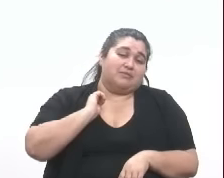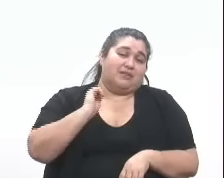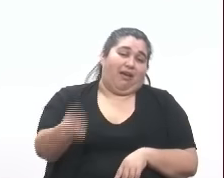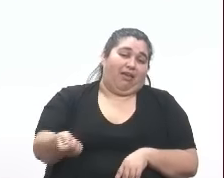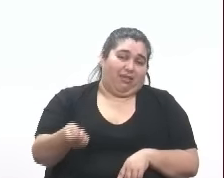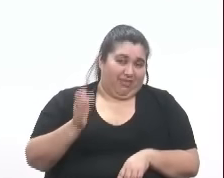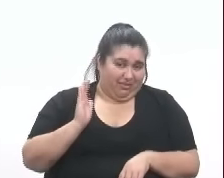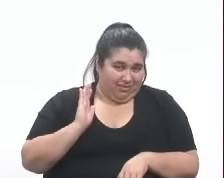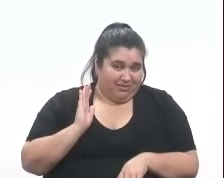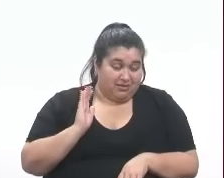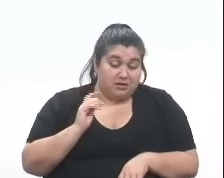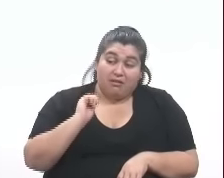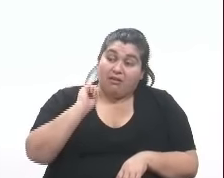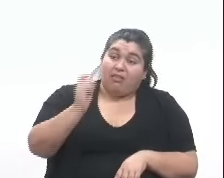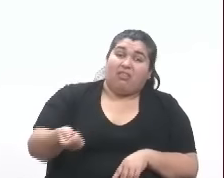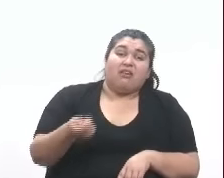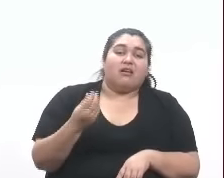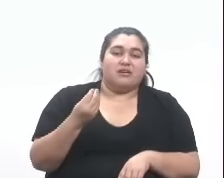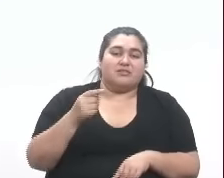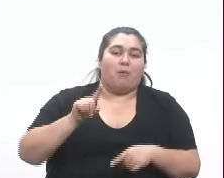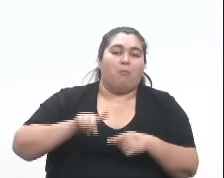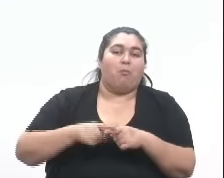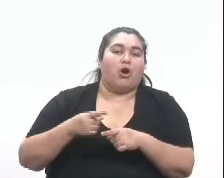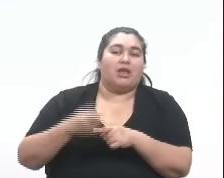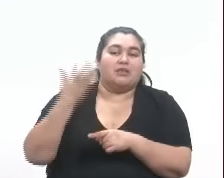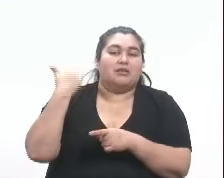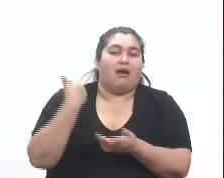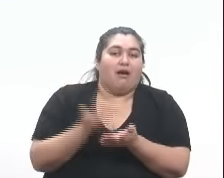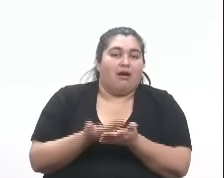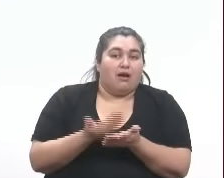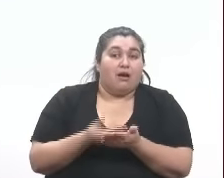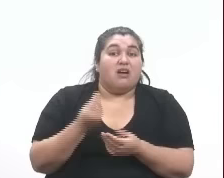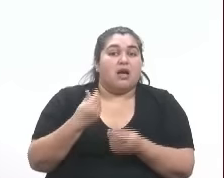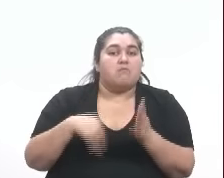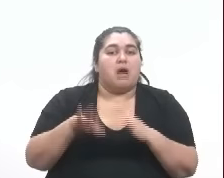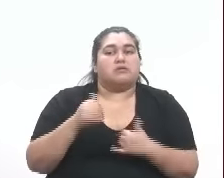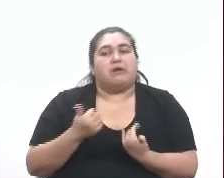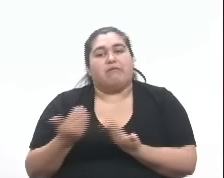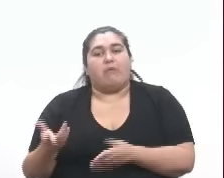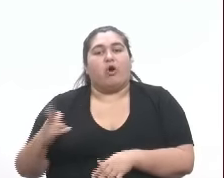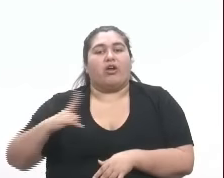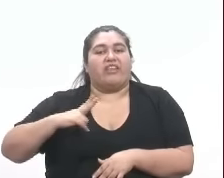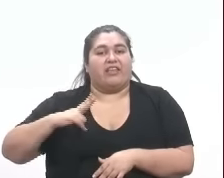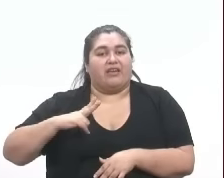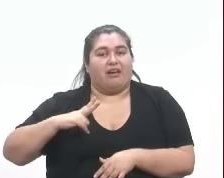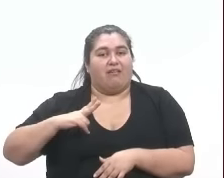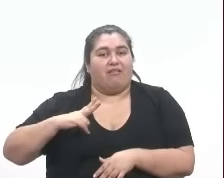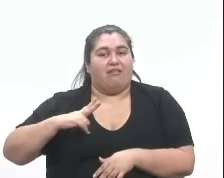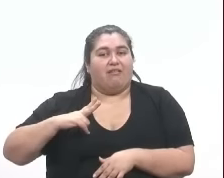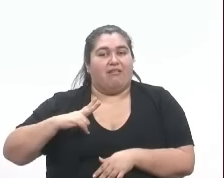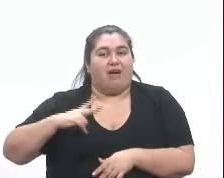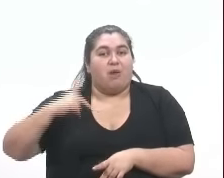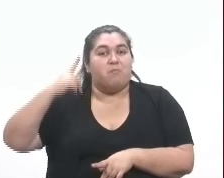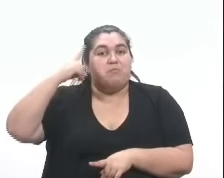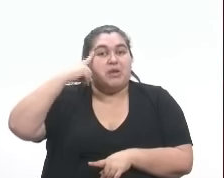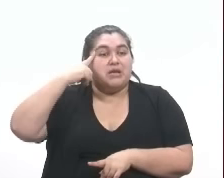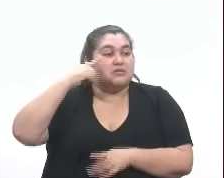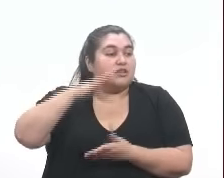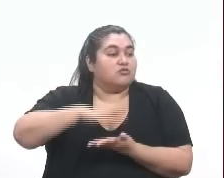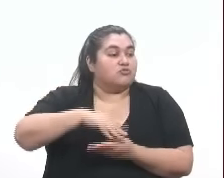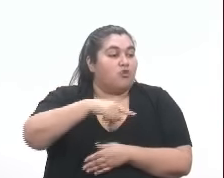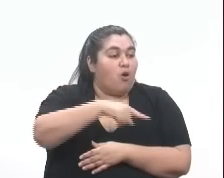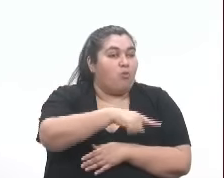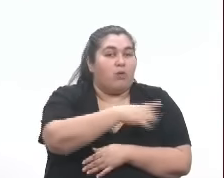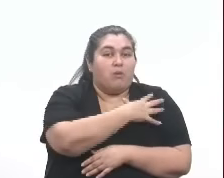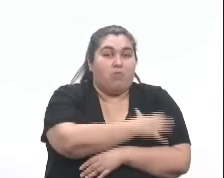con políticas que, como decía Evita, cuando el rico piensa en el pobre,